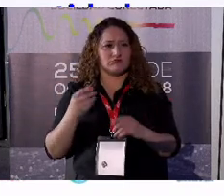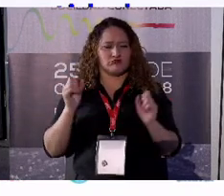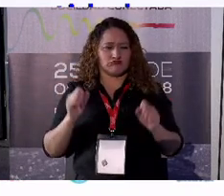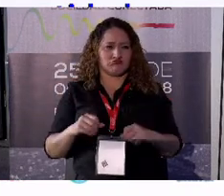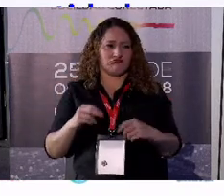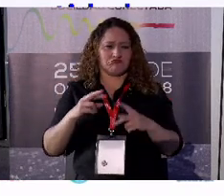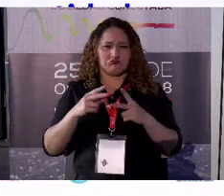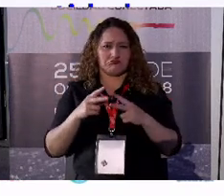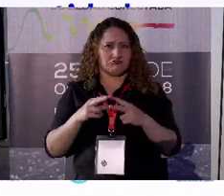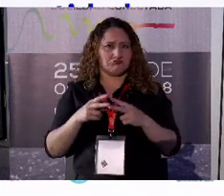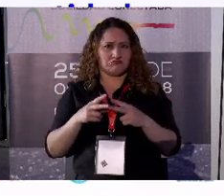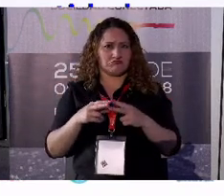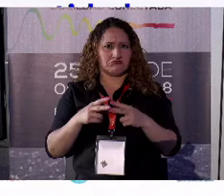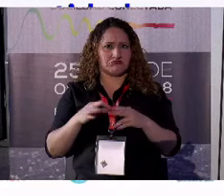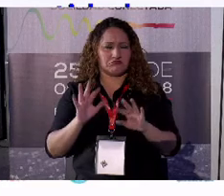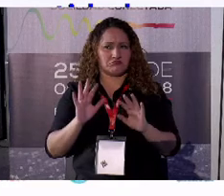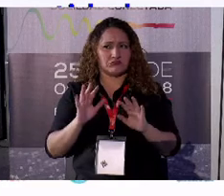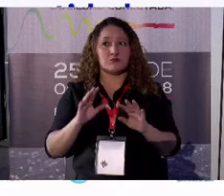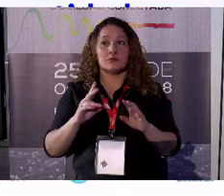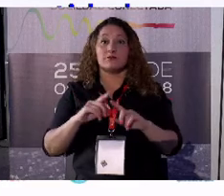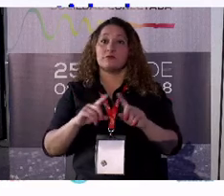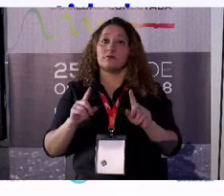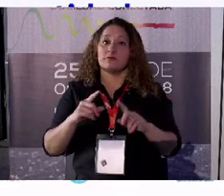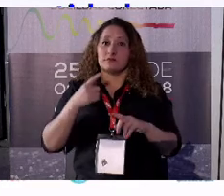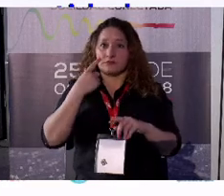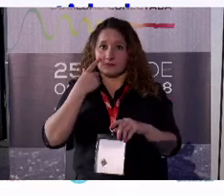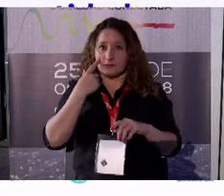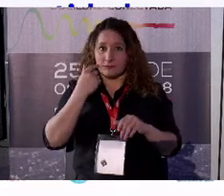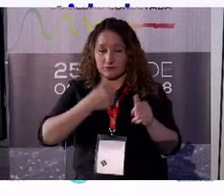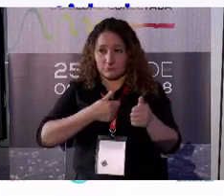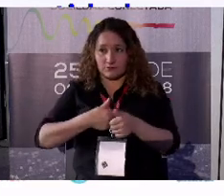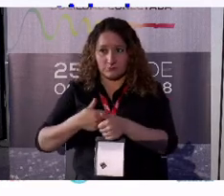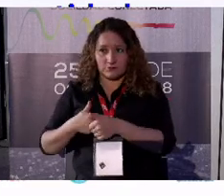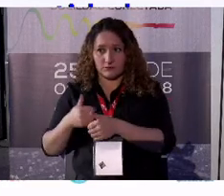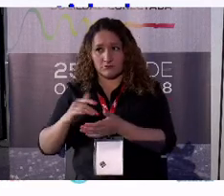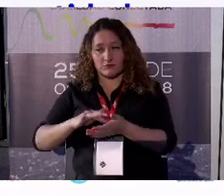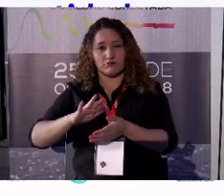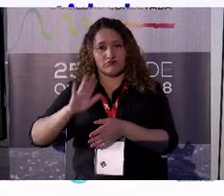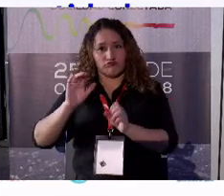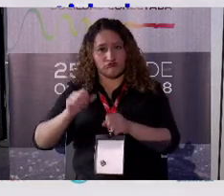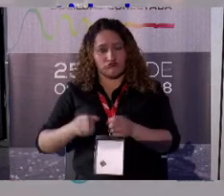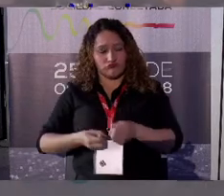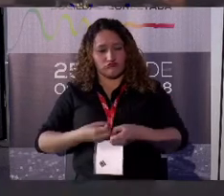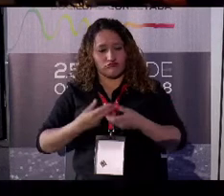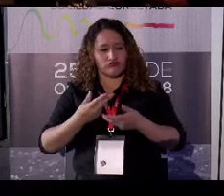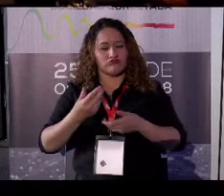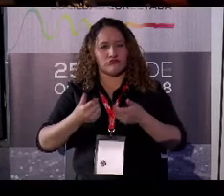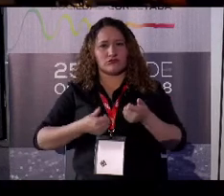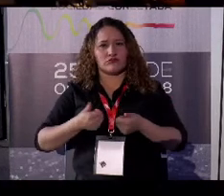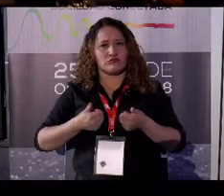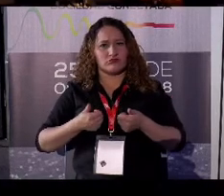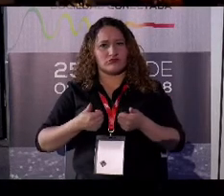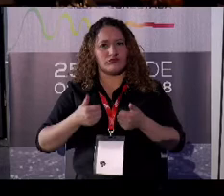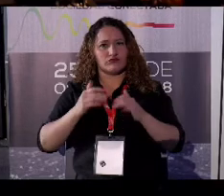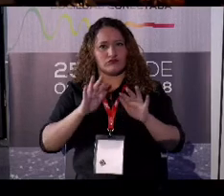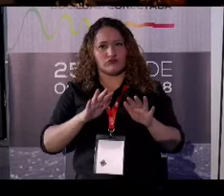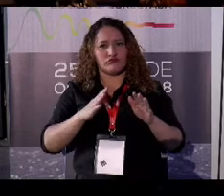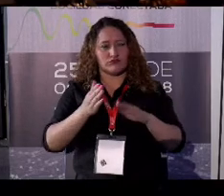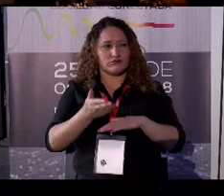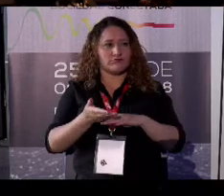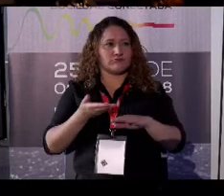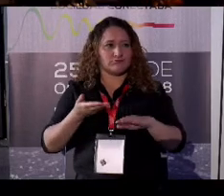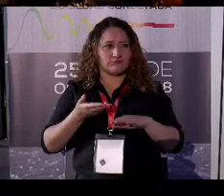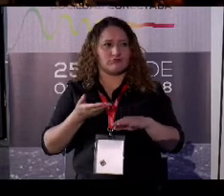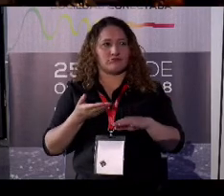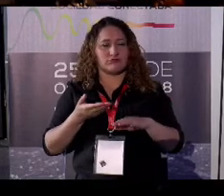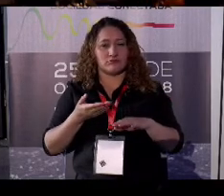dos para cada ronda, pero lo que cada participante va a poder expresar es una especie de función de demanda. O